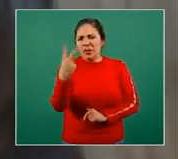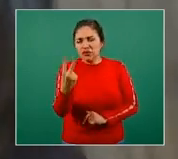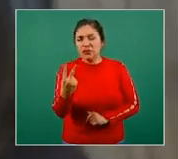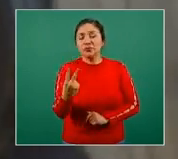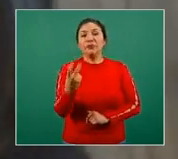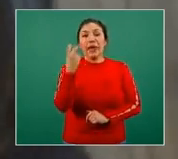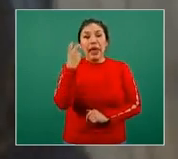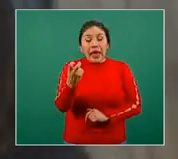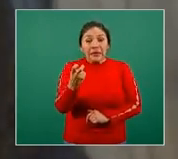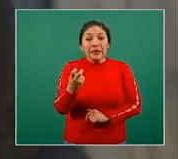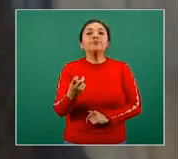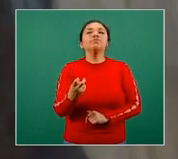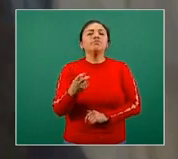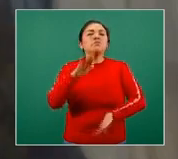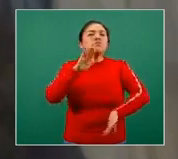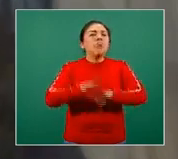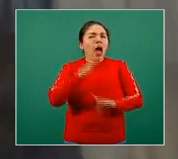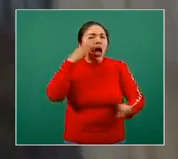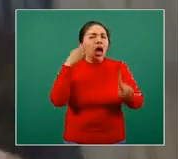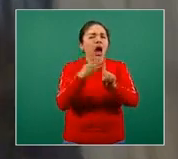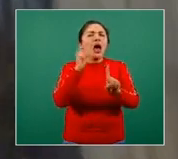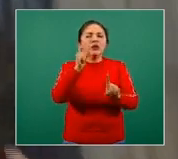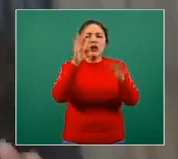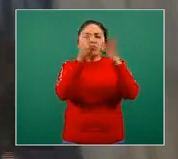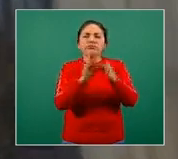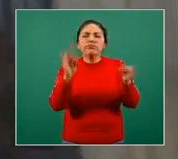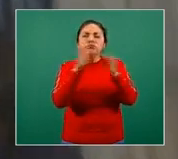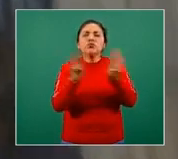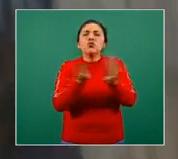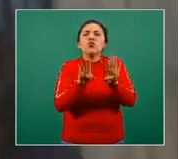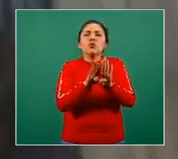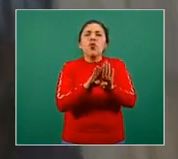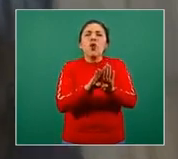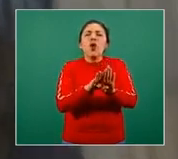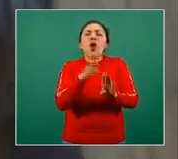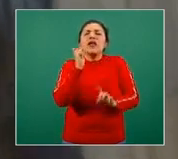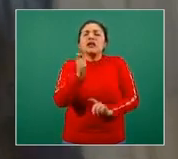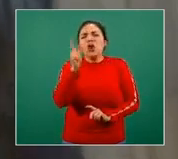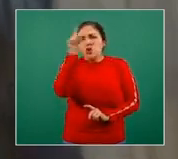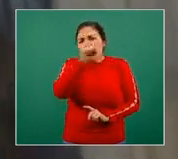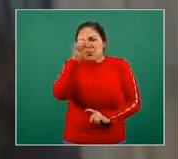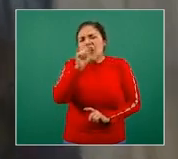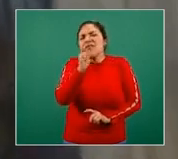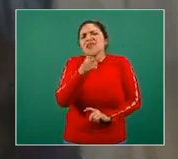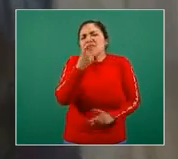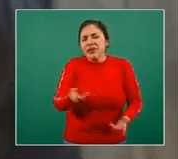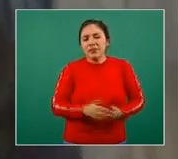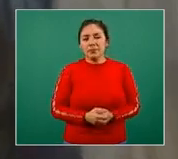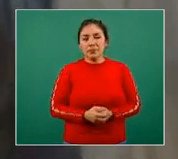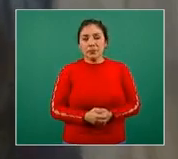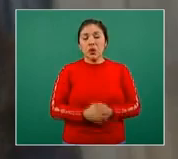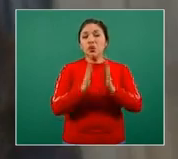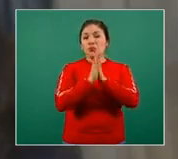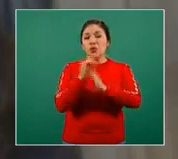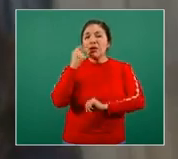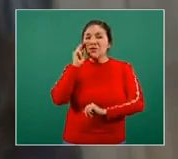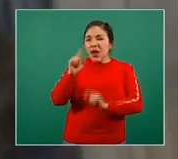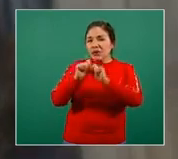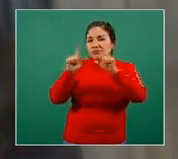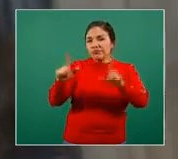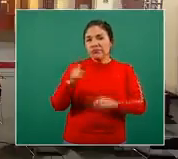que específicamente vamos a hablar de tres de estas recomendaciones. ¿Me puede dar la siguiente, por